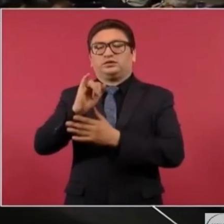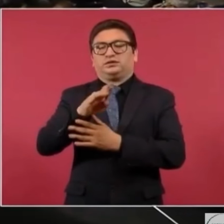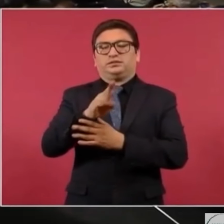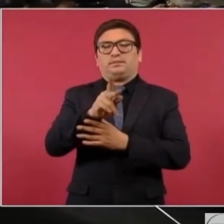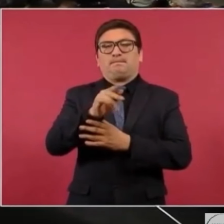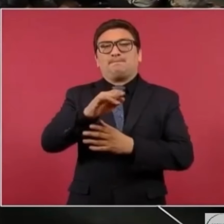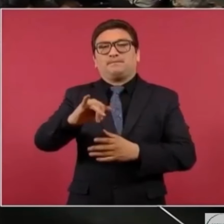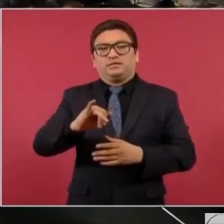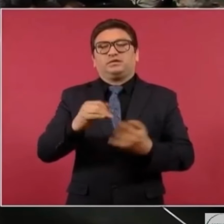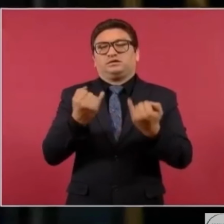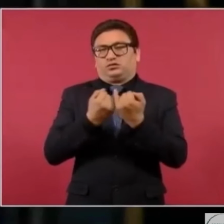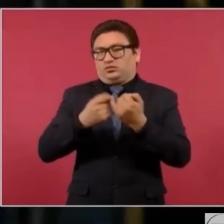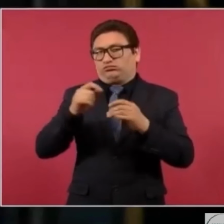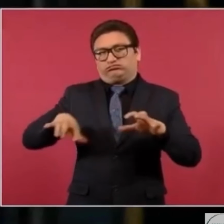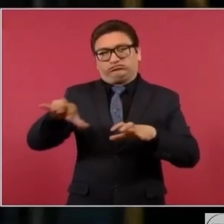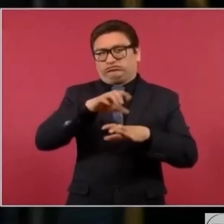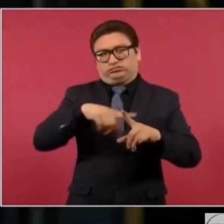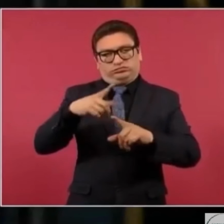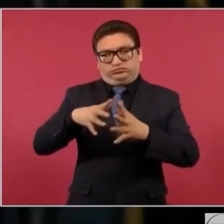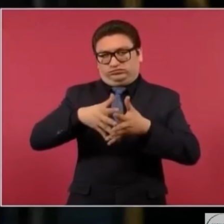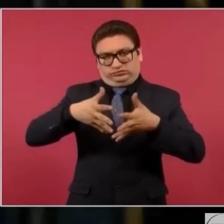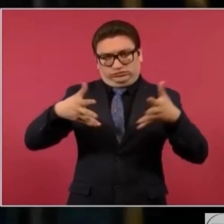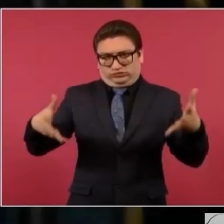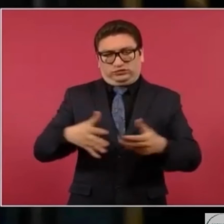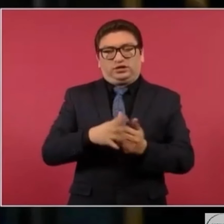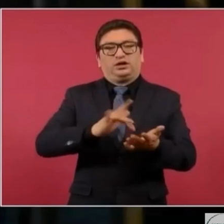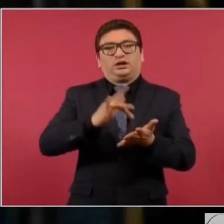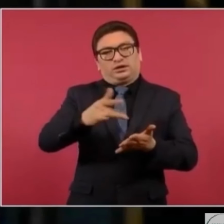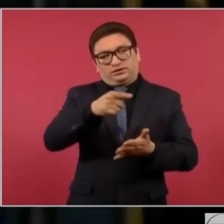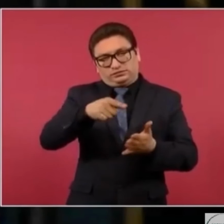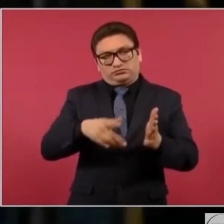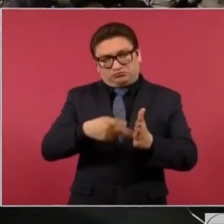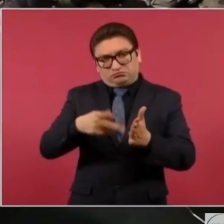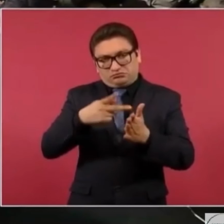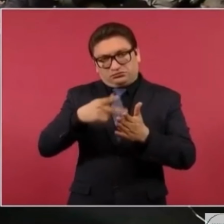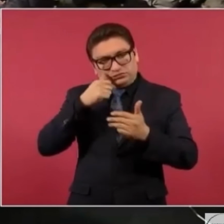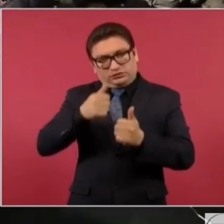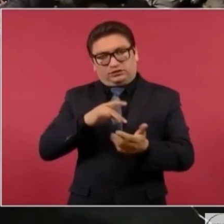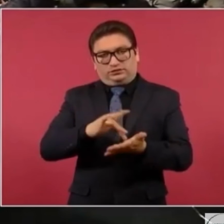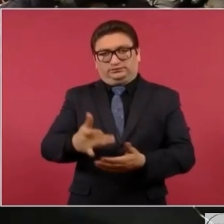desde luego es un planteamiento mucho más amplio. Pero muchas gracias por insistir en ello. Gracias.